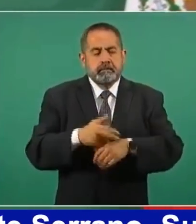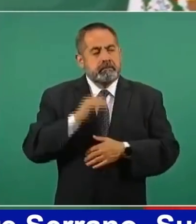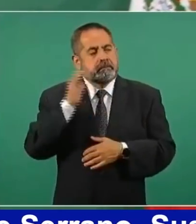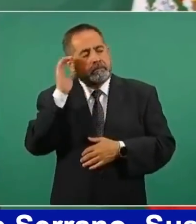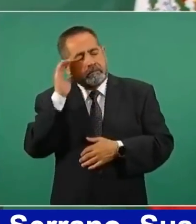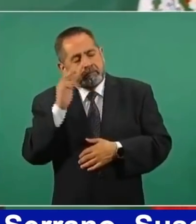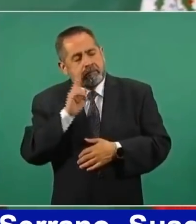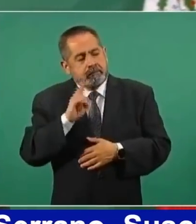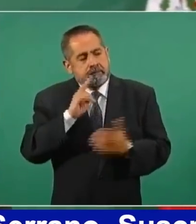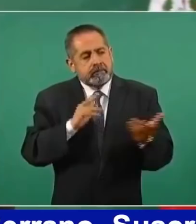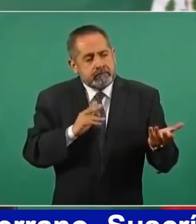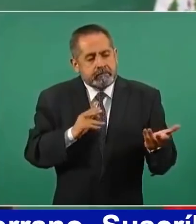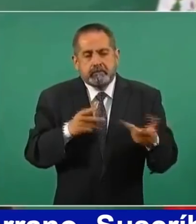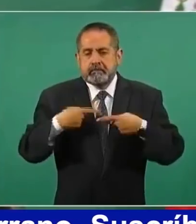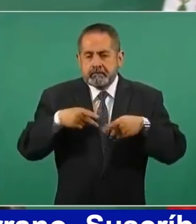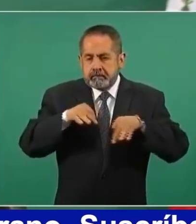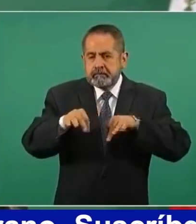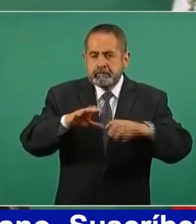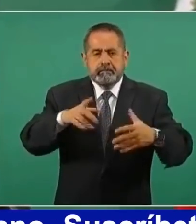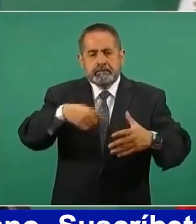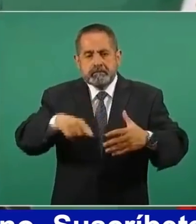escuchando a los trabajadores,